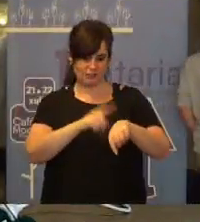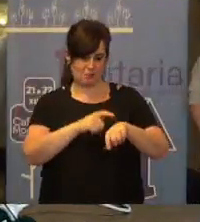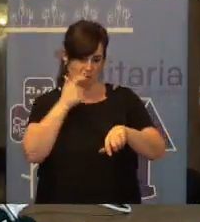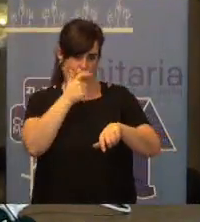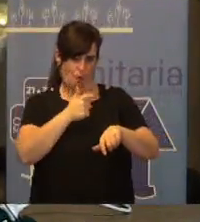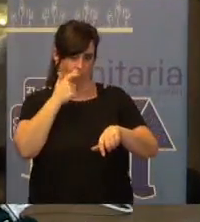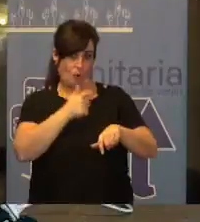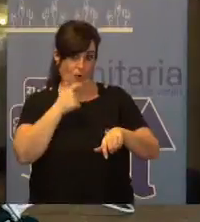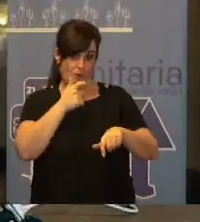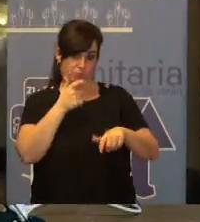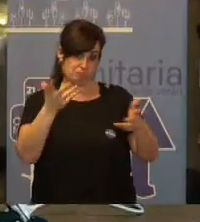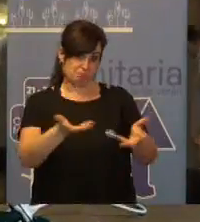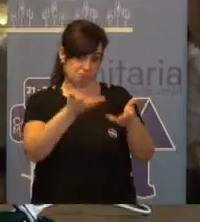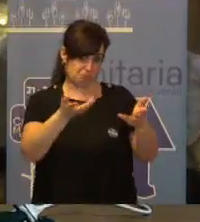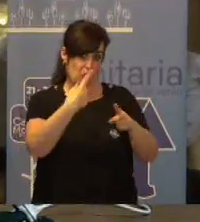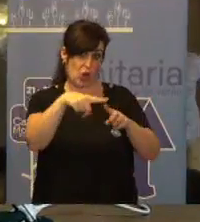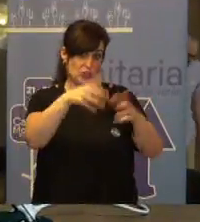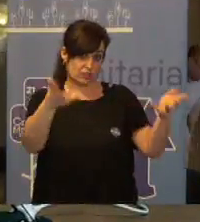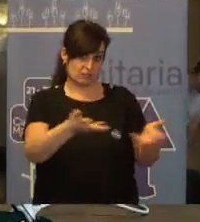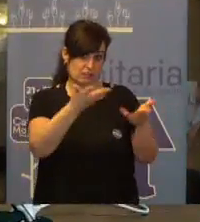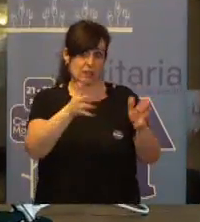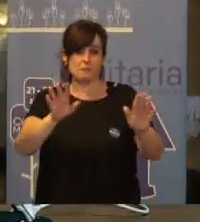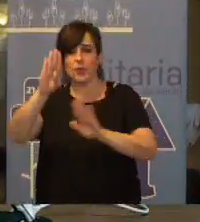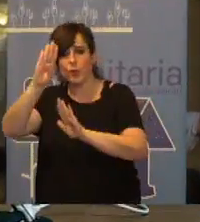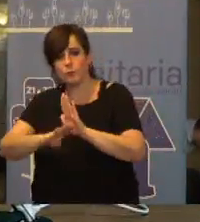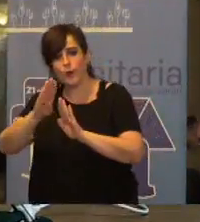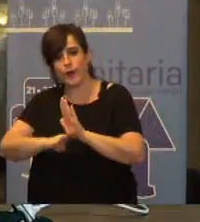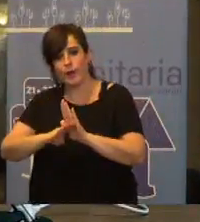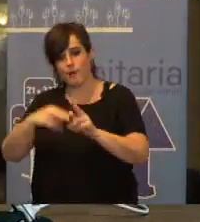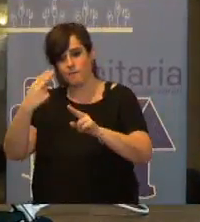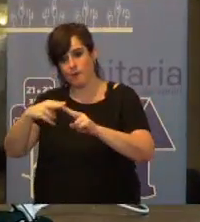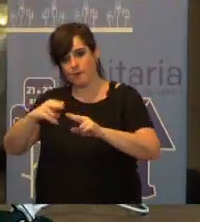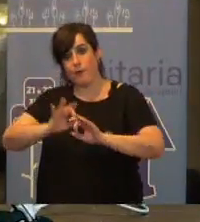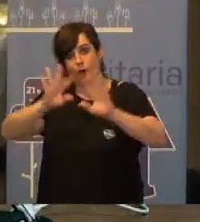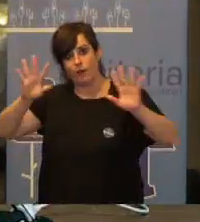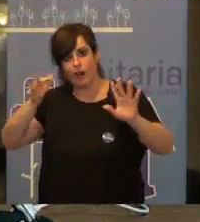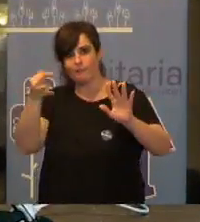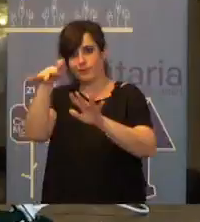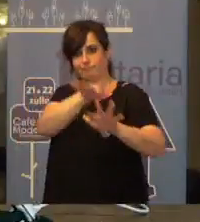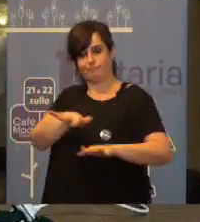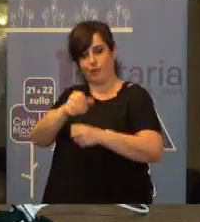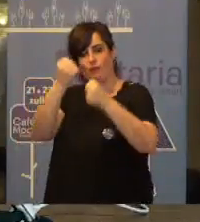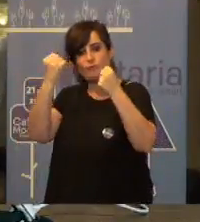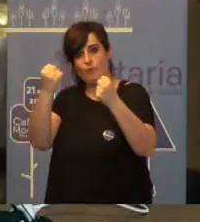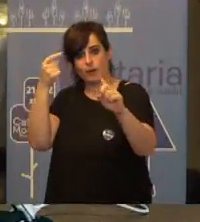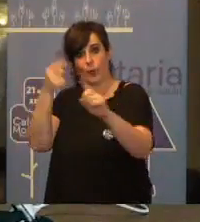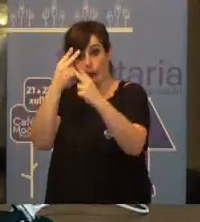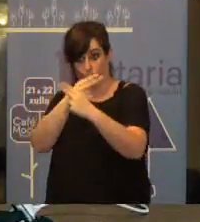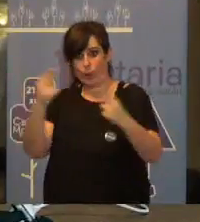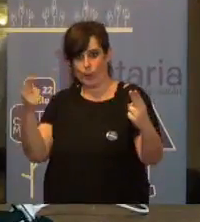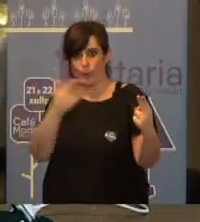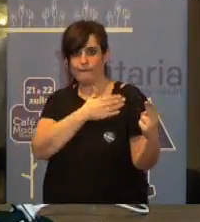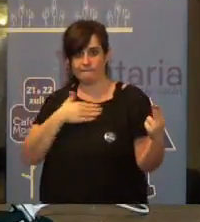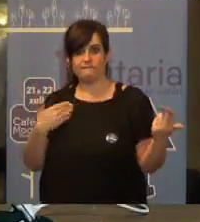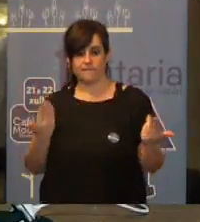por elaborar un programa político claro e convincente para o público común, que o que quere,